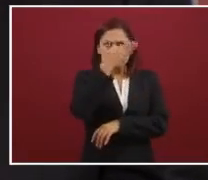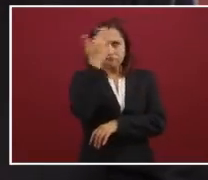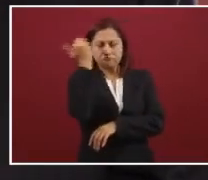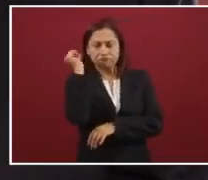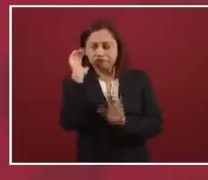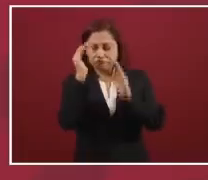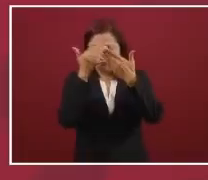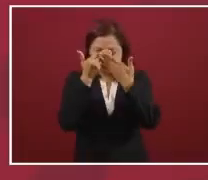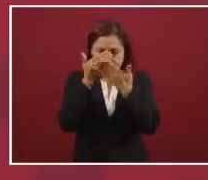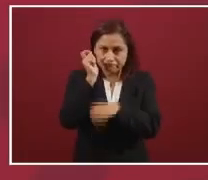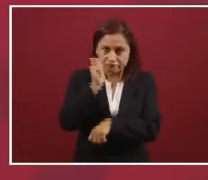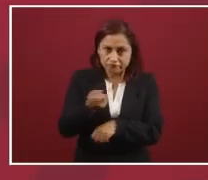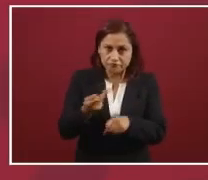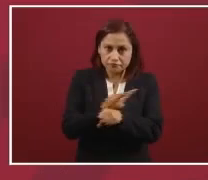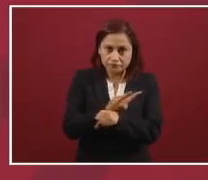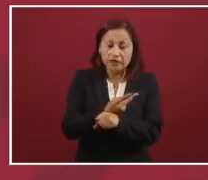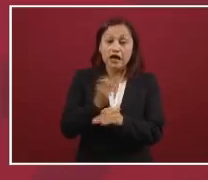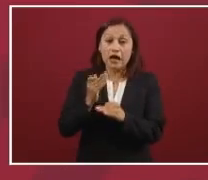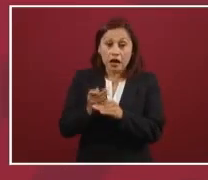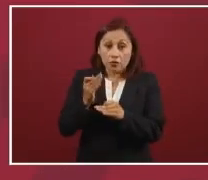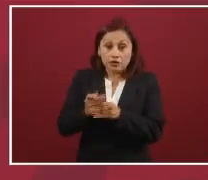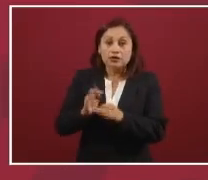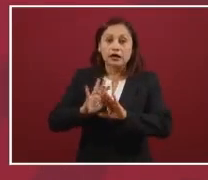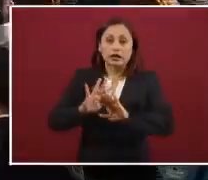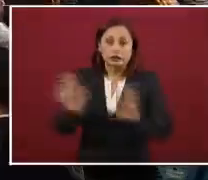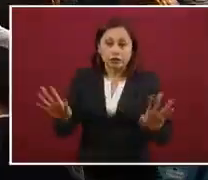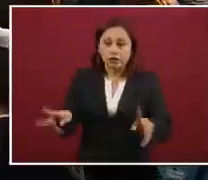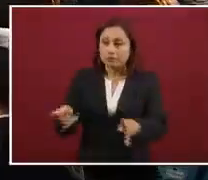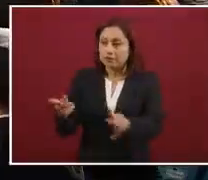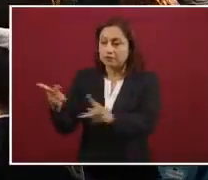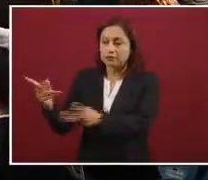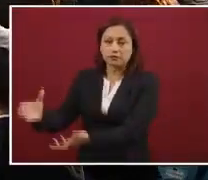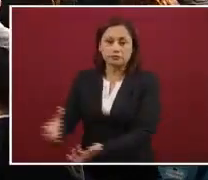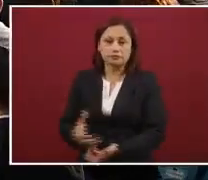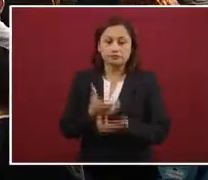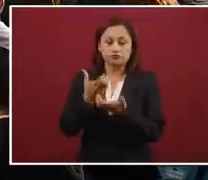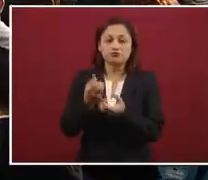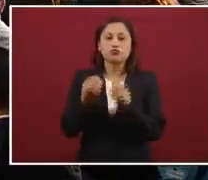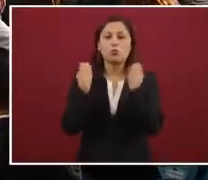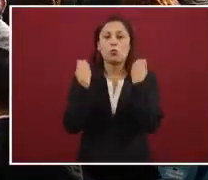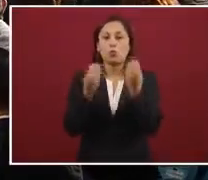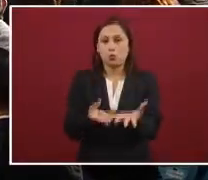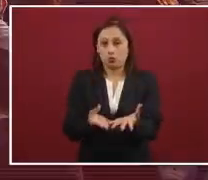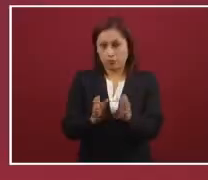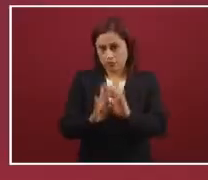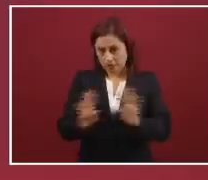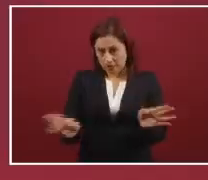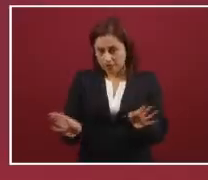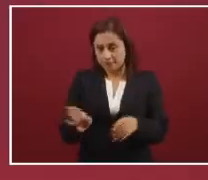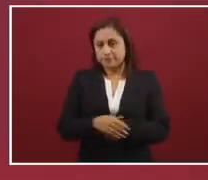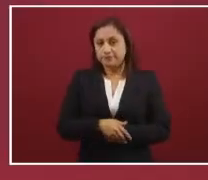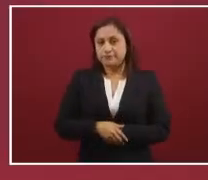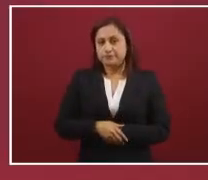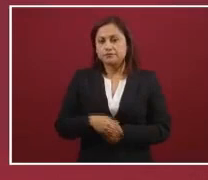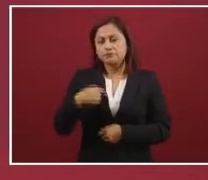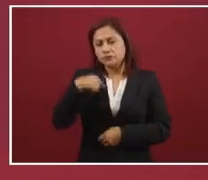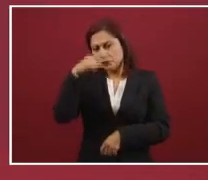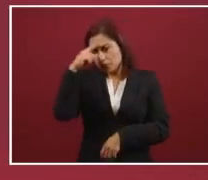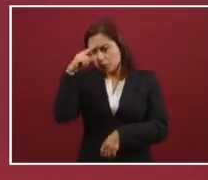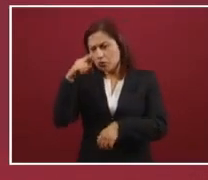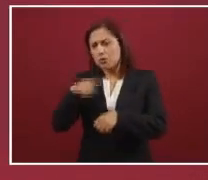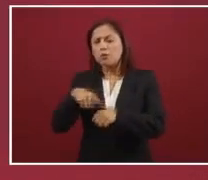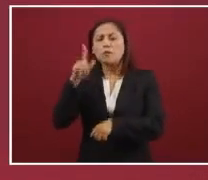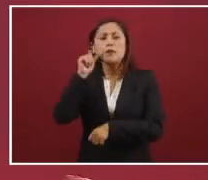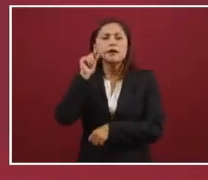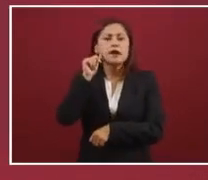Por eso fue muy buena tu pregunta. Yo pienso que mañana o pasado te informo, les